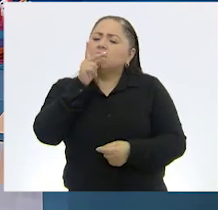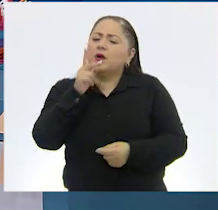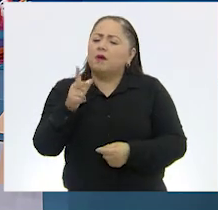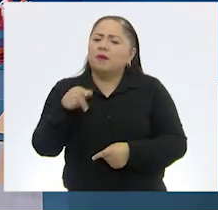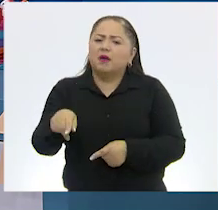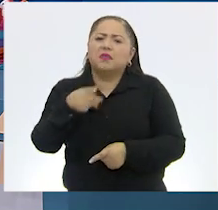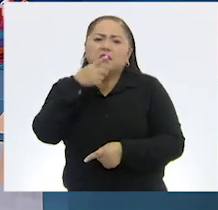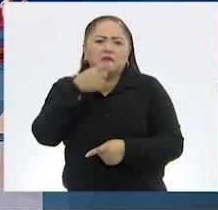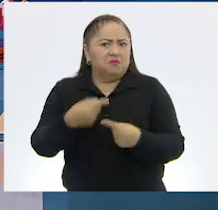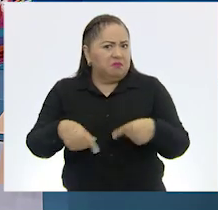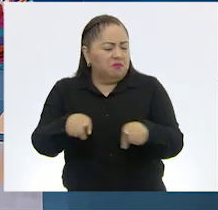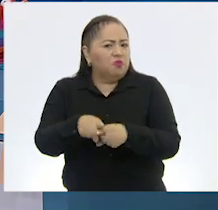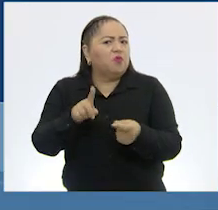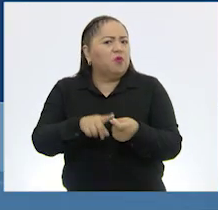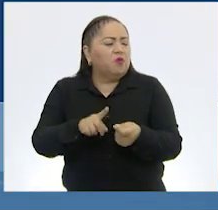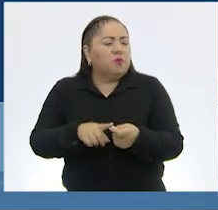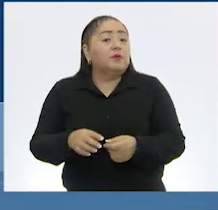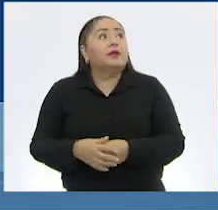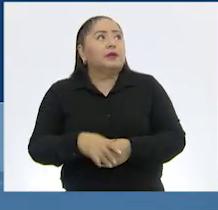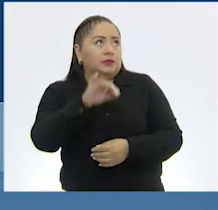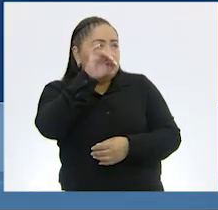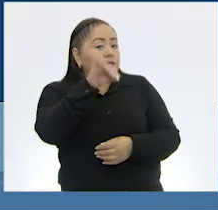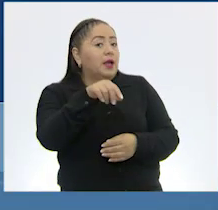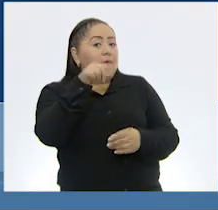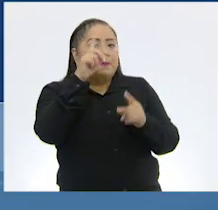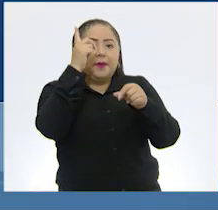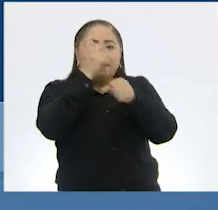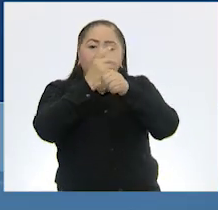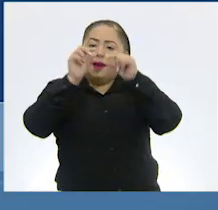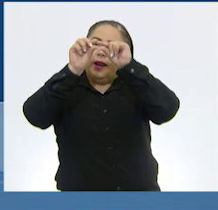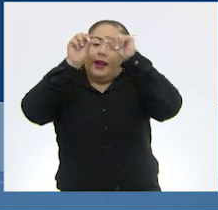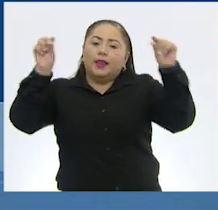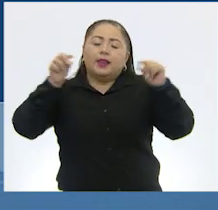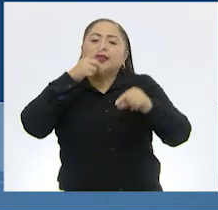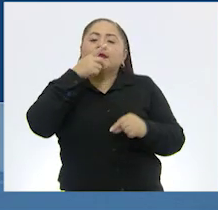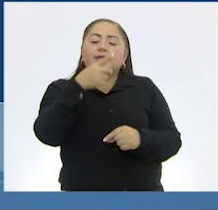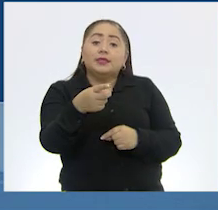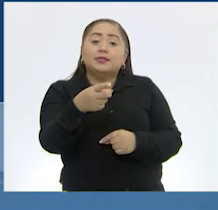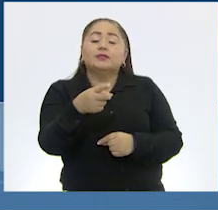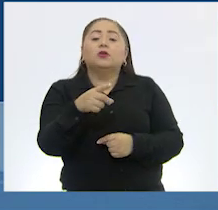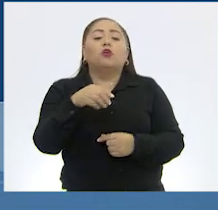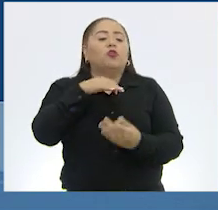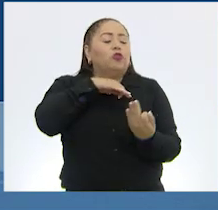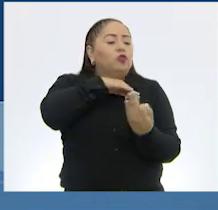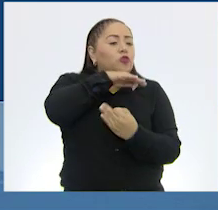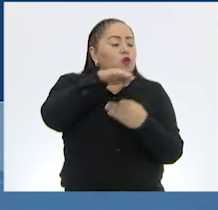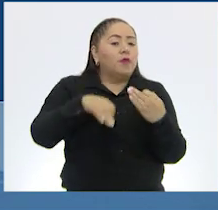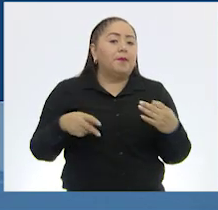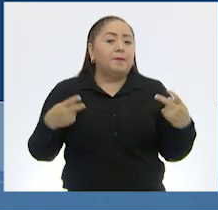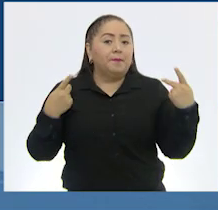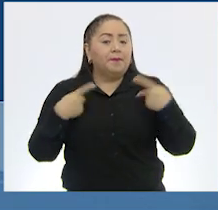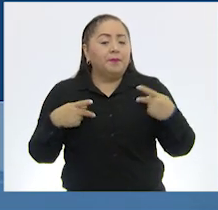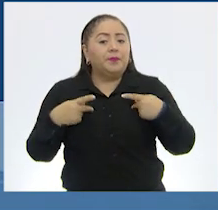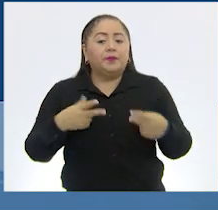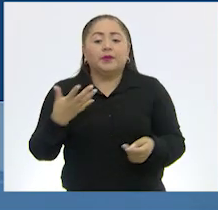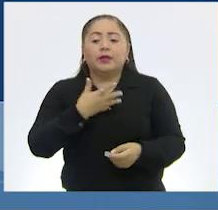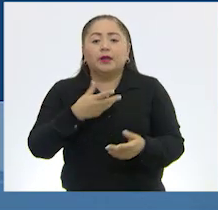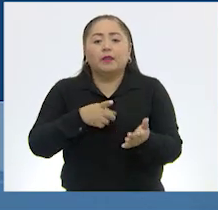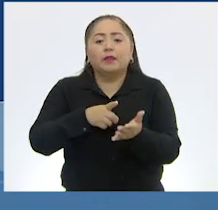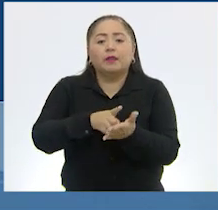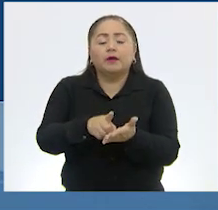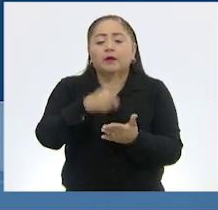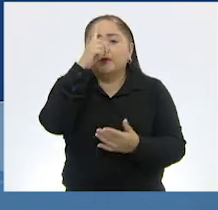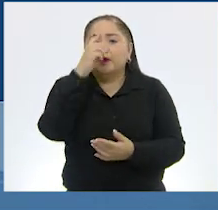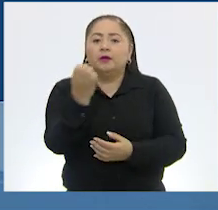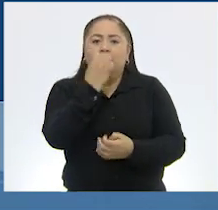afirman lo que dice Ton. Pues en el primer párrafo, donde dice que toda persona tiene derecho a